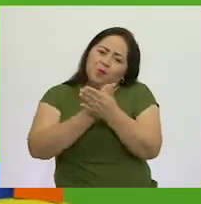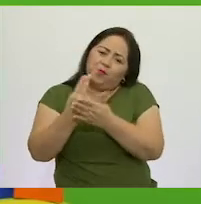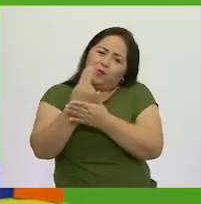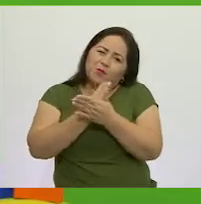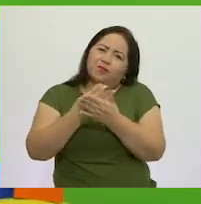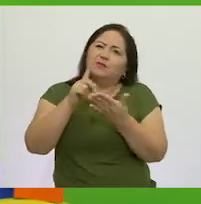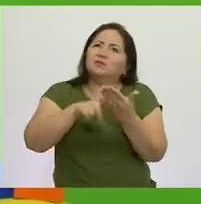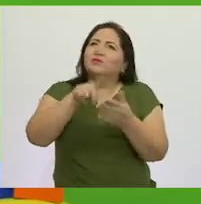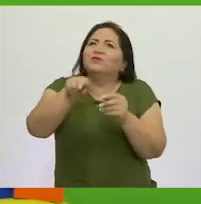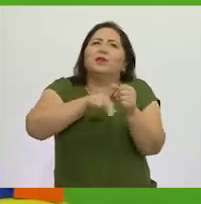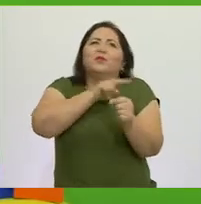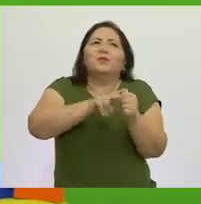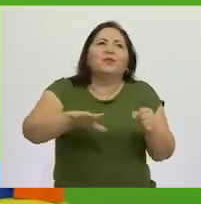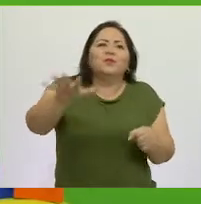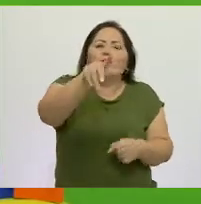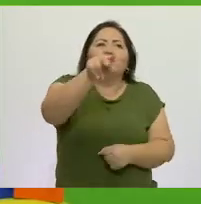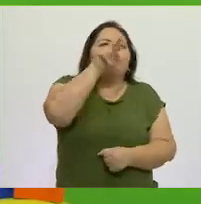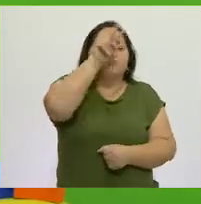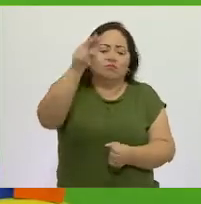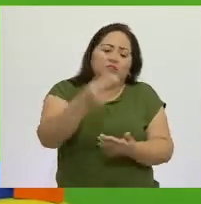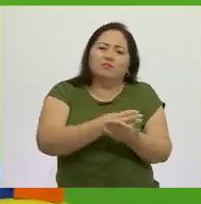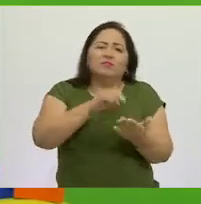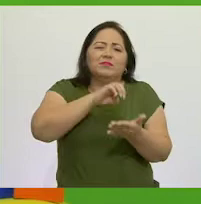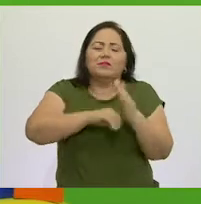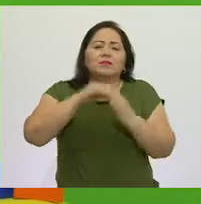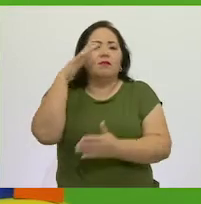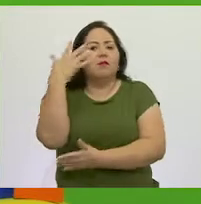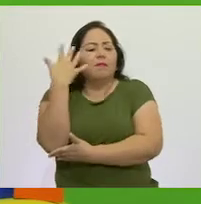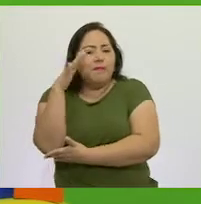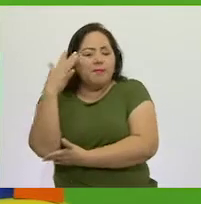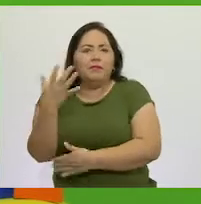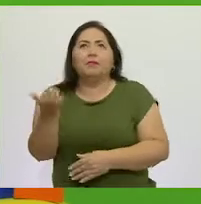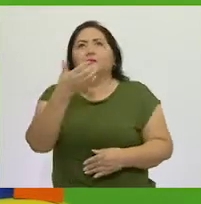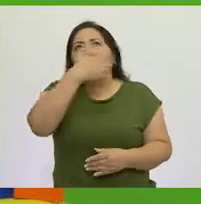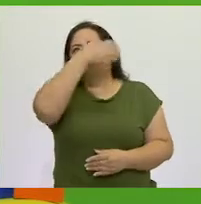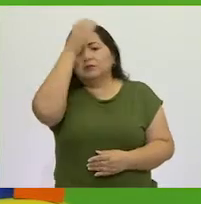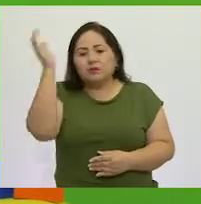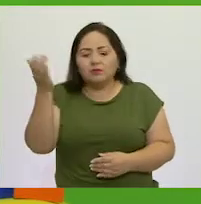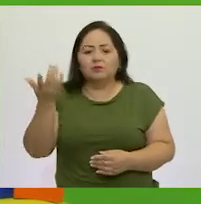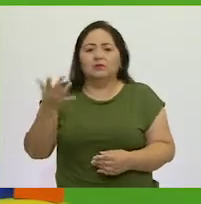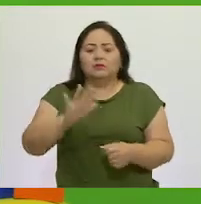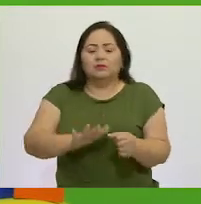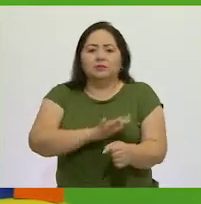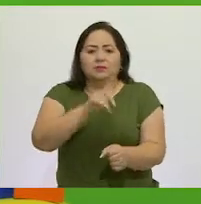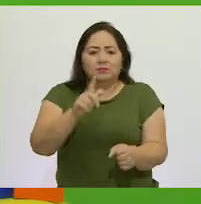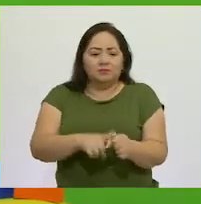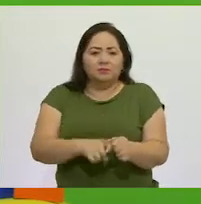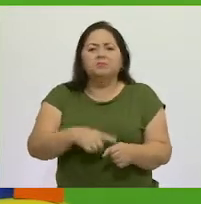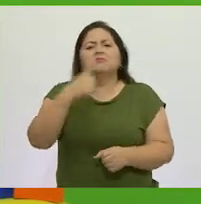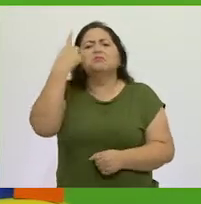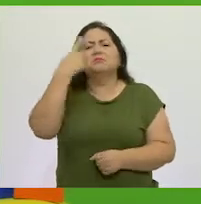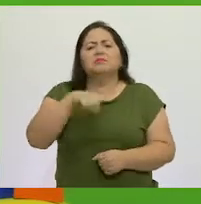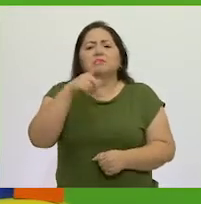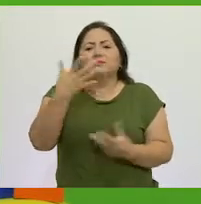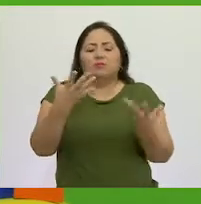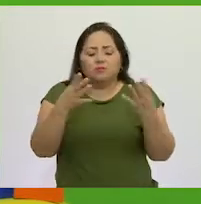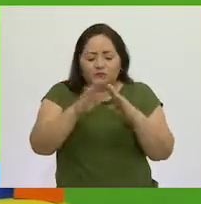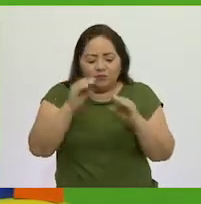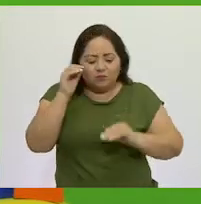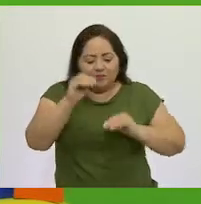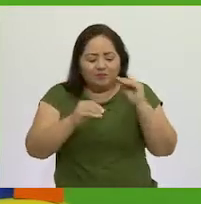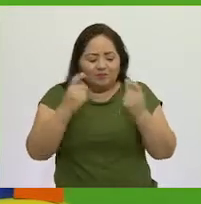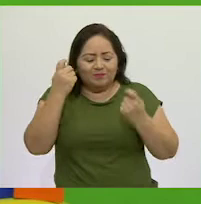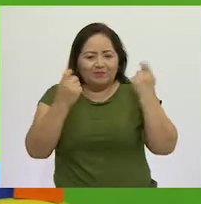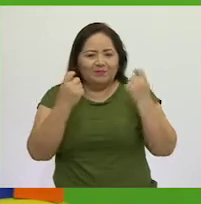los elementos naturales que observan, como árboles, el cielo, los animales, para crear una